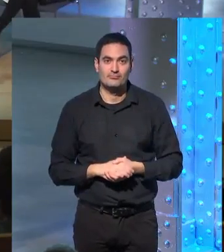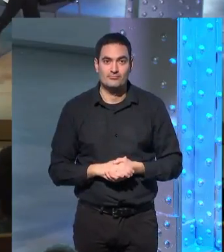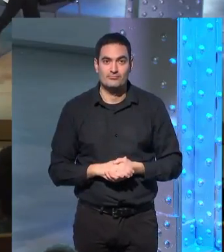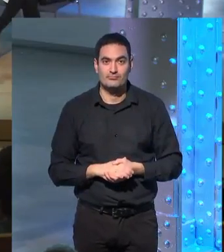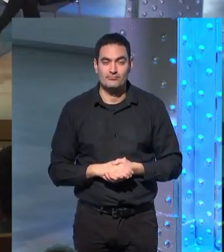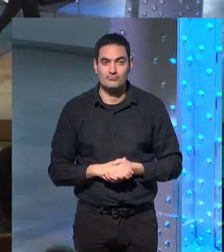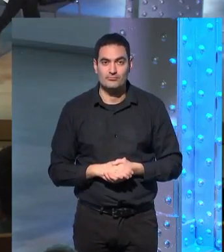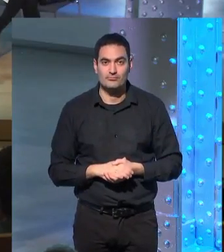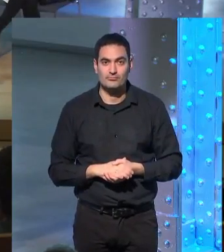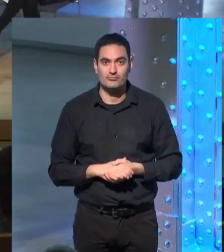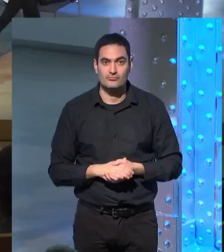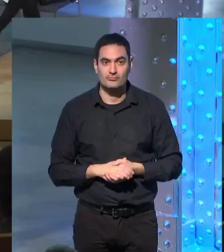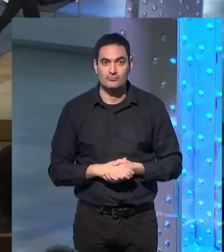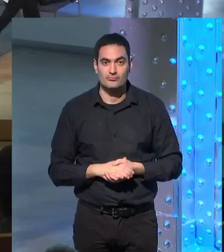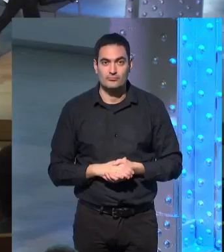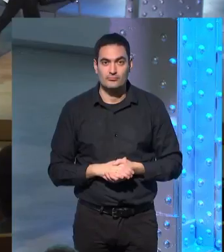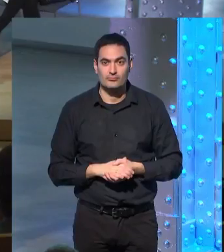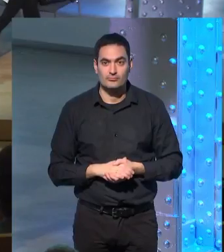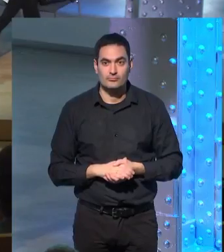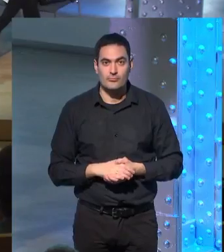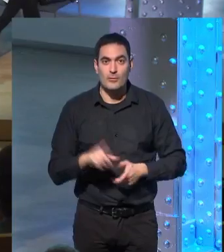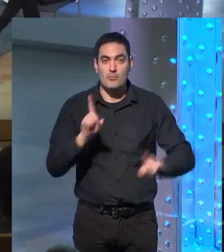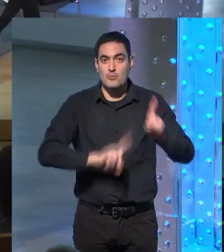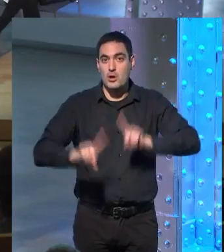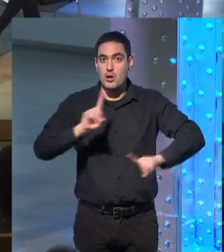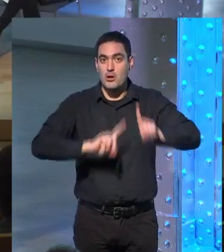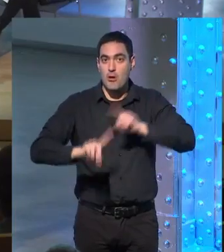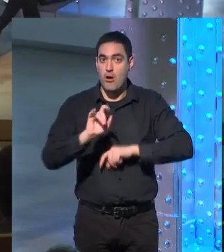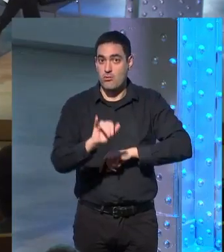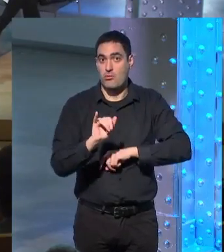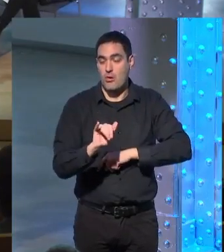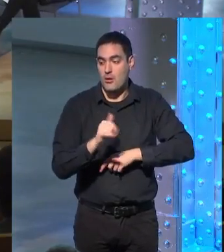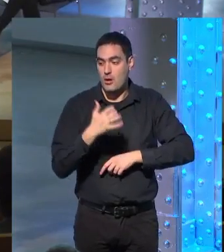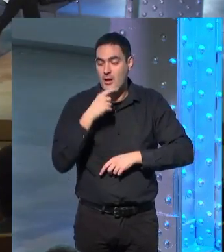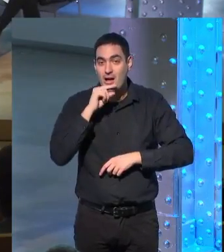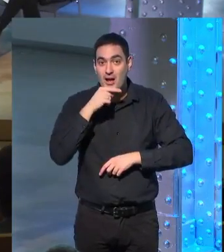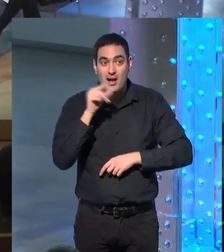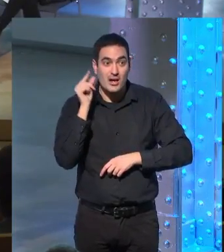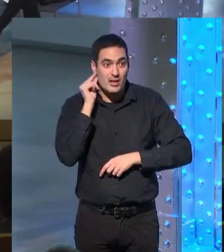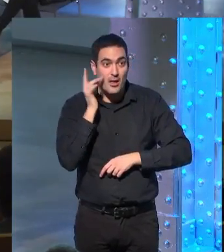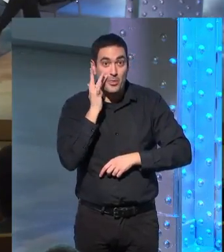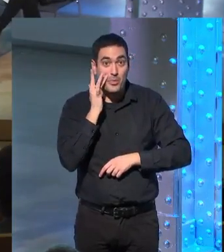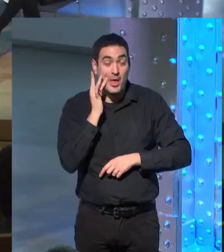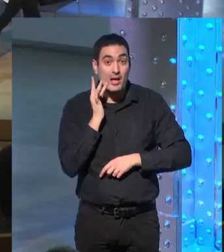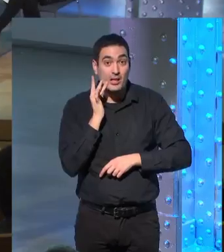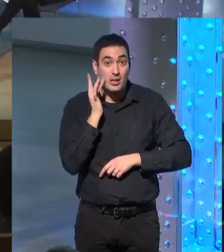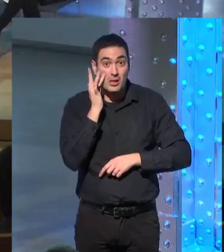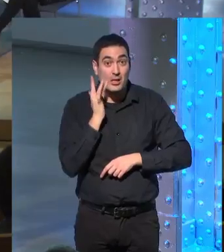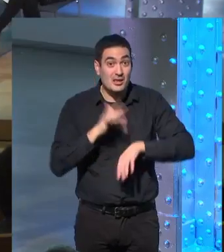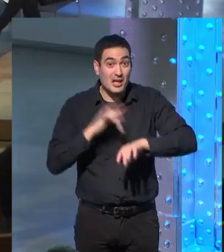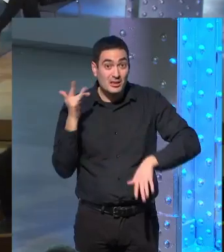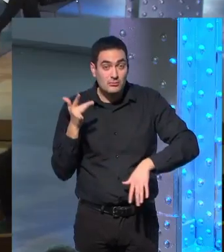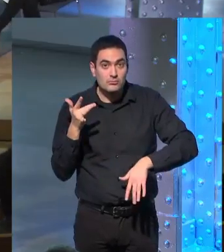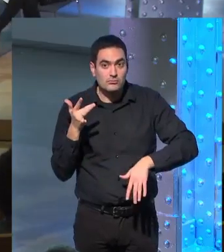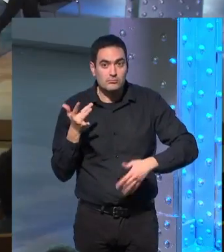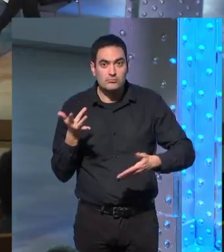un abuelo, dice, tengo un problema, es que mi nieta, que es nativa digital, le dejo el móvil y hay